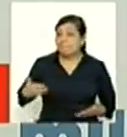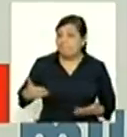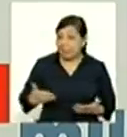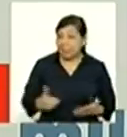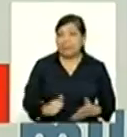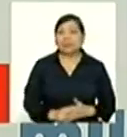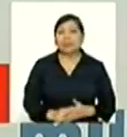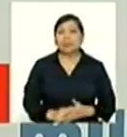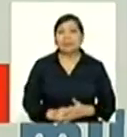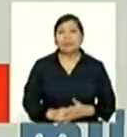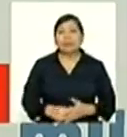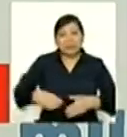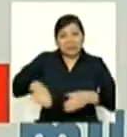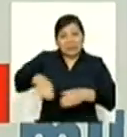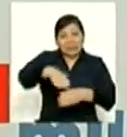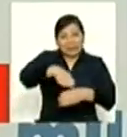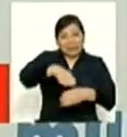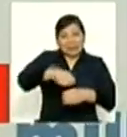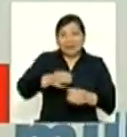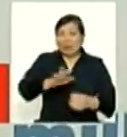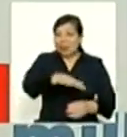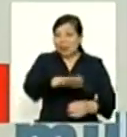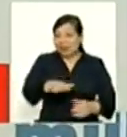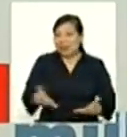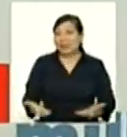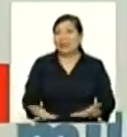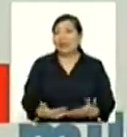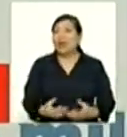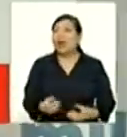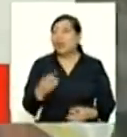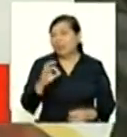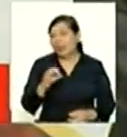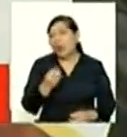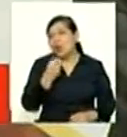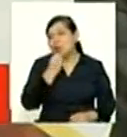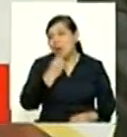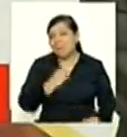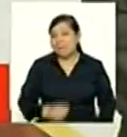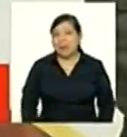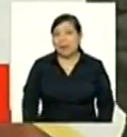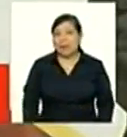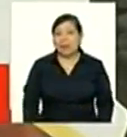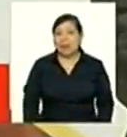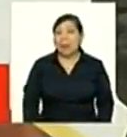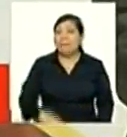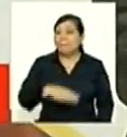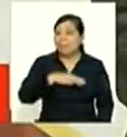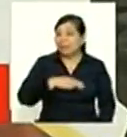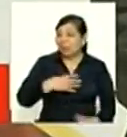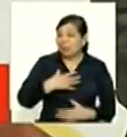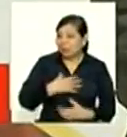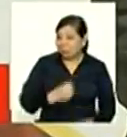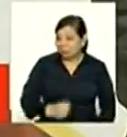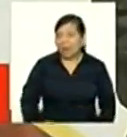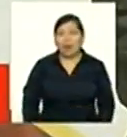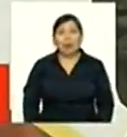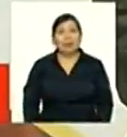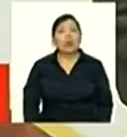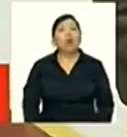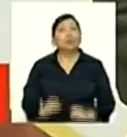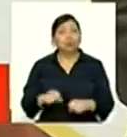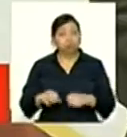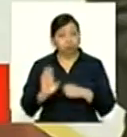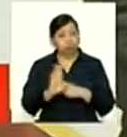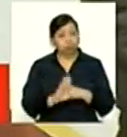pesqueros, de los enlatados que ustedes, los niños en Caliwarma, consumen. Desde el Ministerio de Salud vamos a